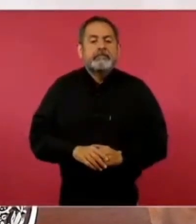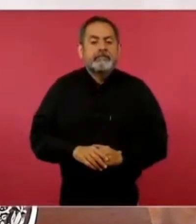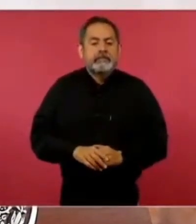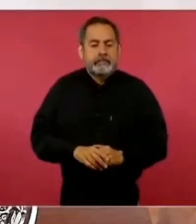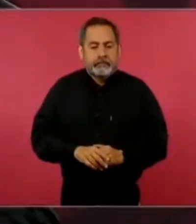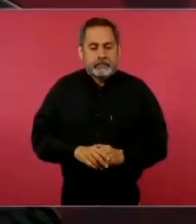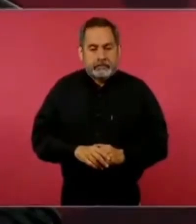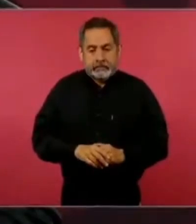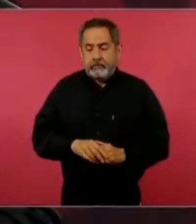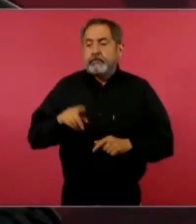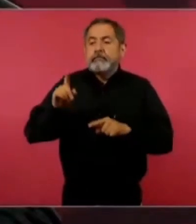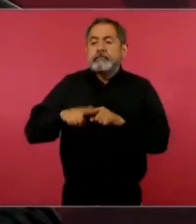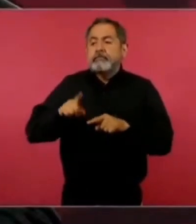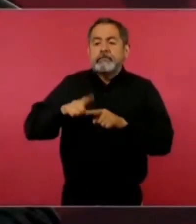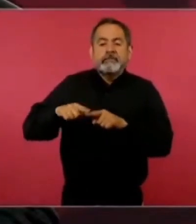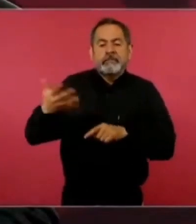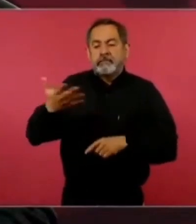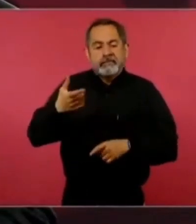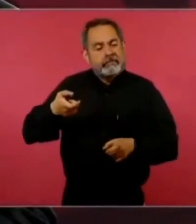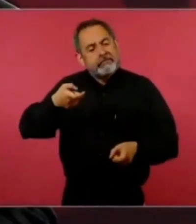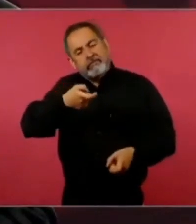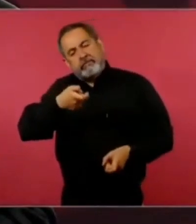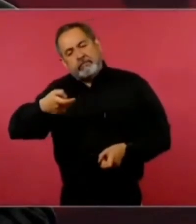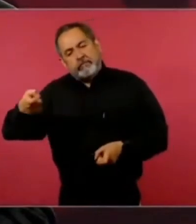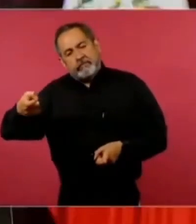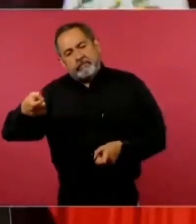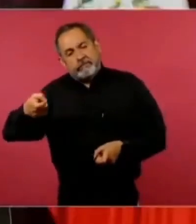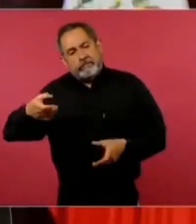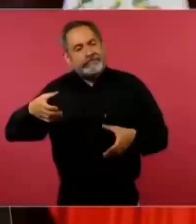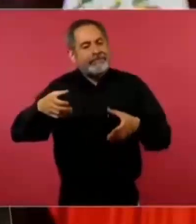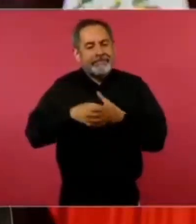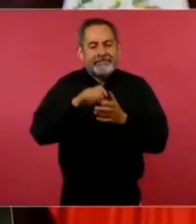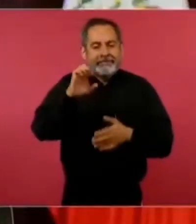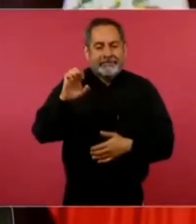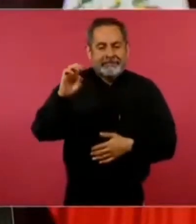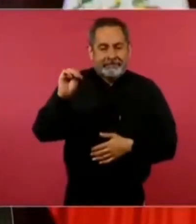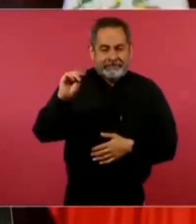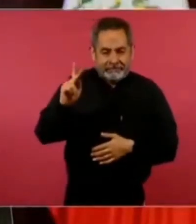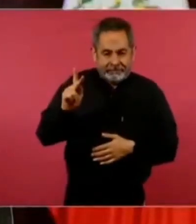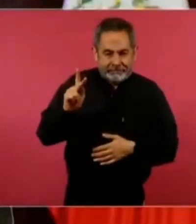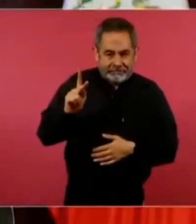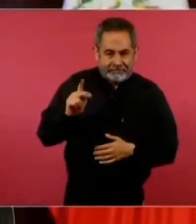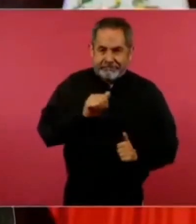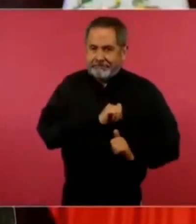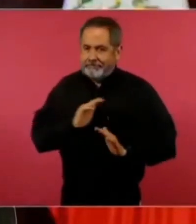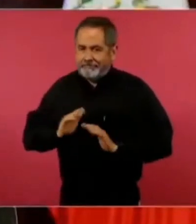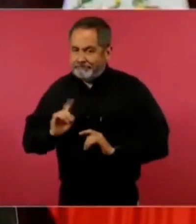quienes actuaron fueron los del Estado Mayor Presidencial.